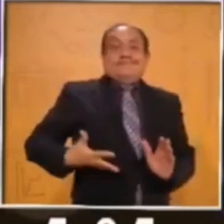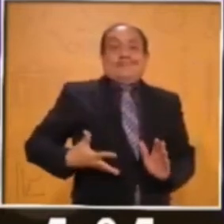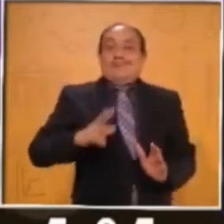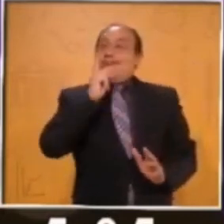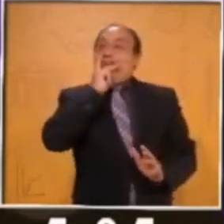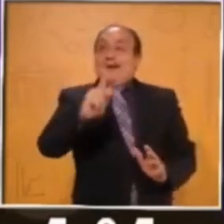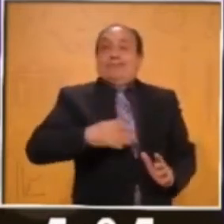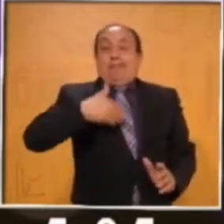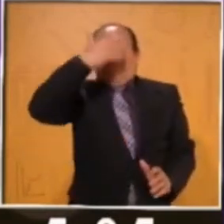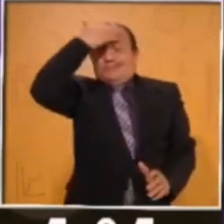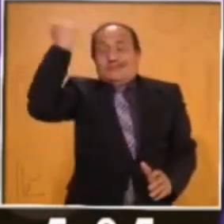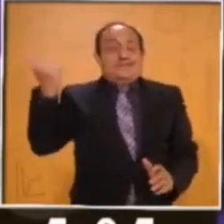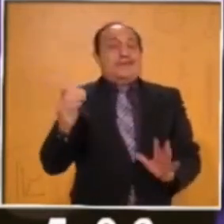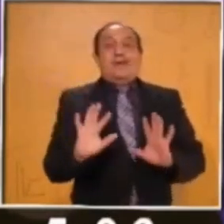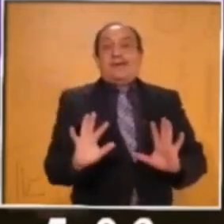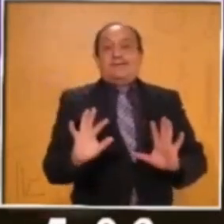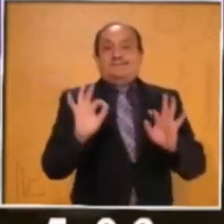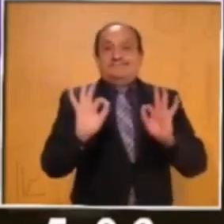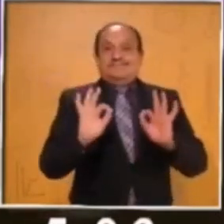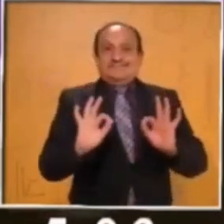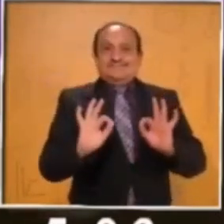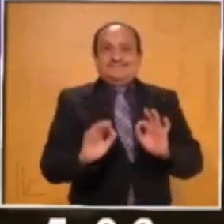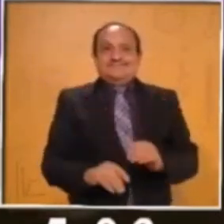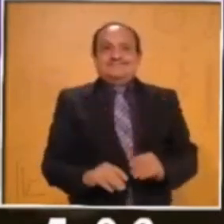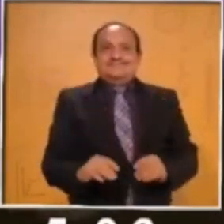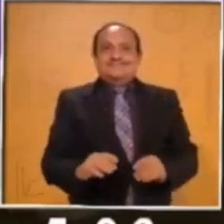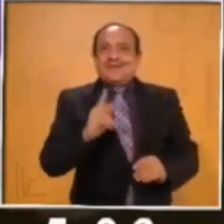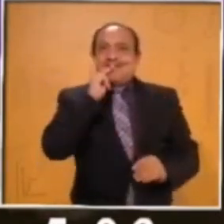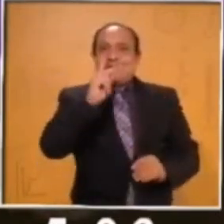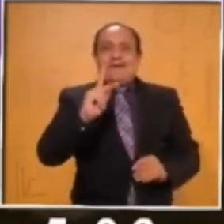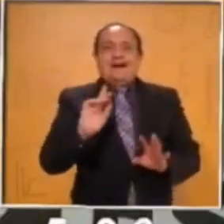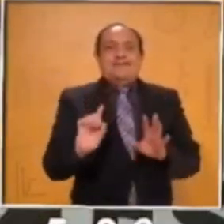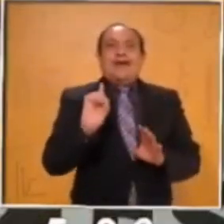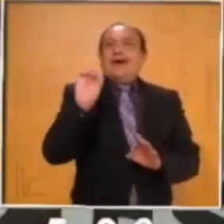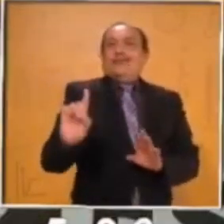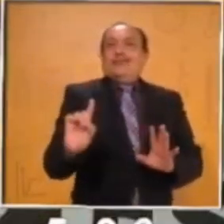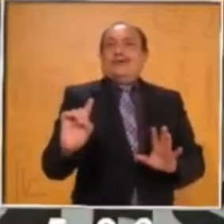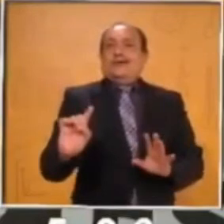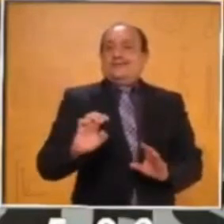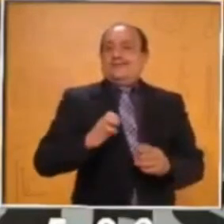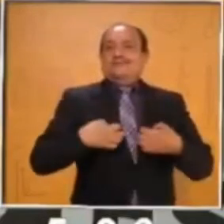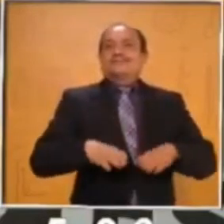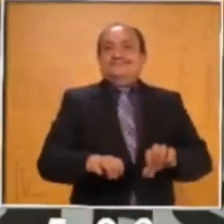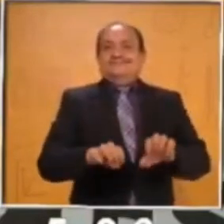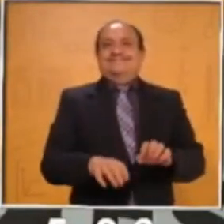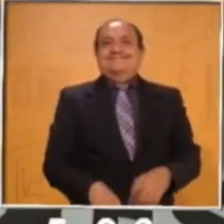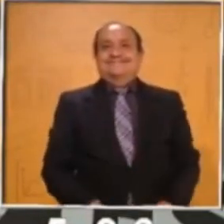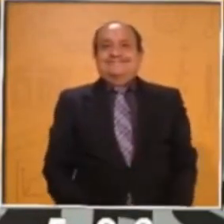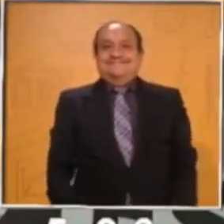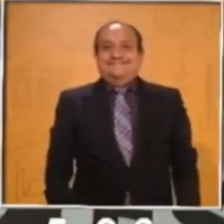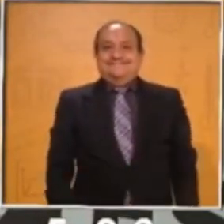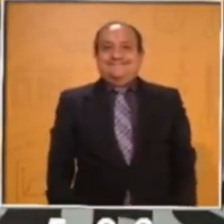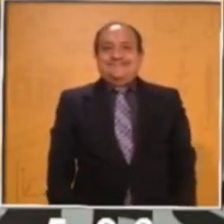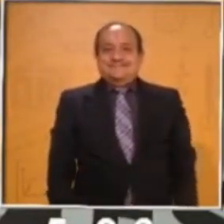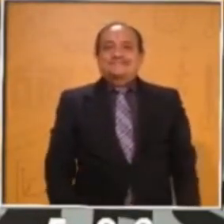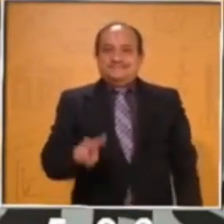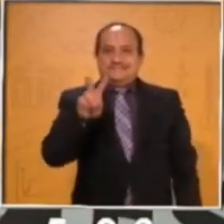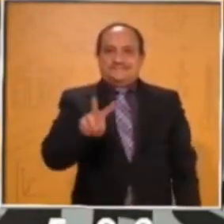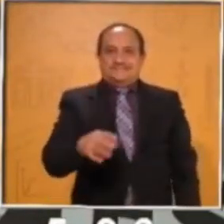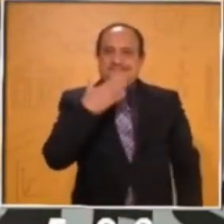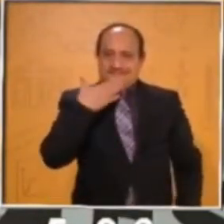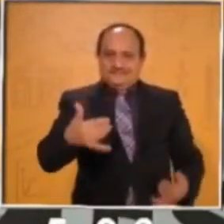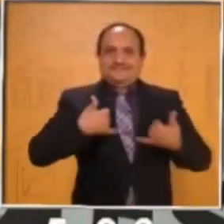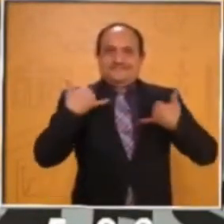que ellos no van a conocer, ¿sale? Con palabras domingueras, aquí como dice el camarógrafo. Sí, es cierto. Muy bien,